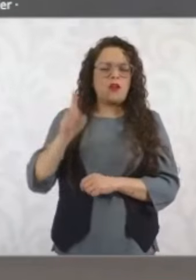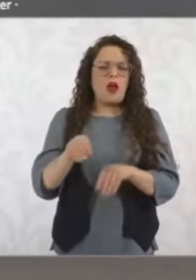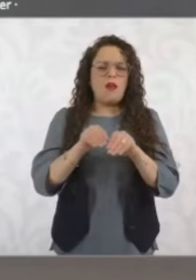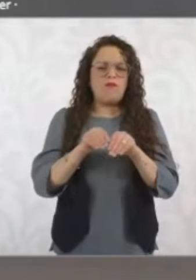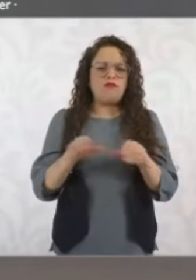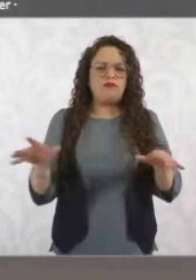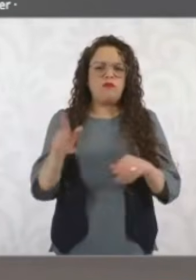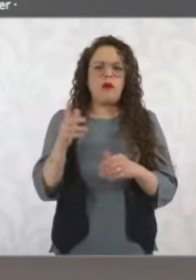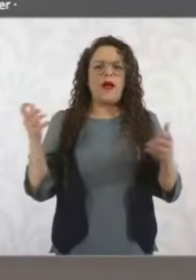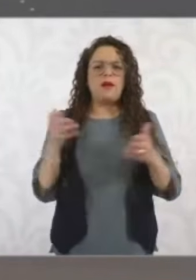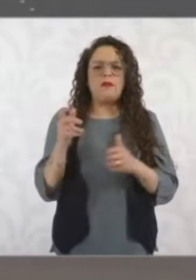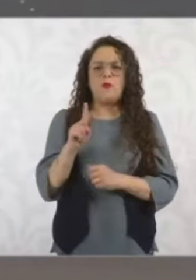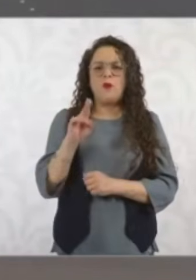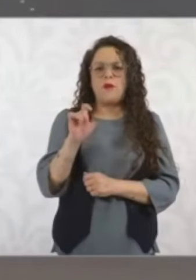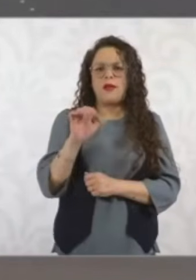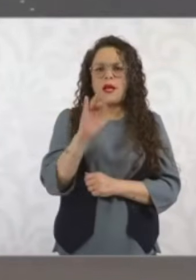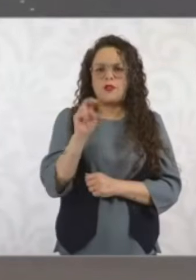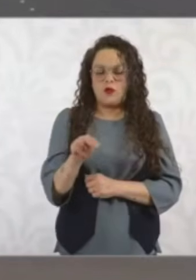Adelante.